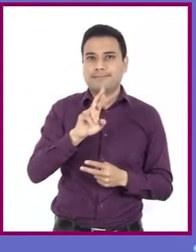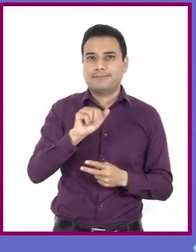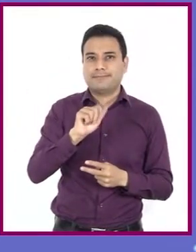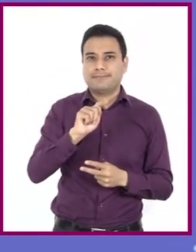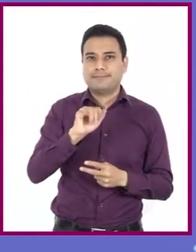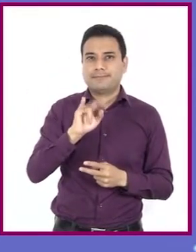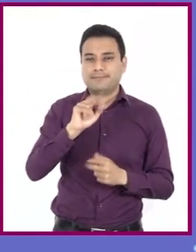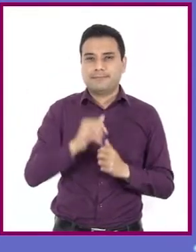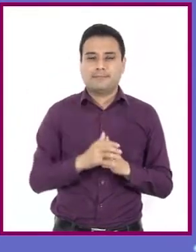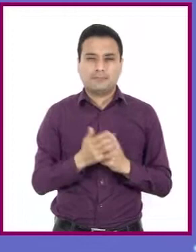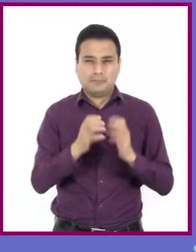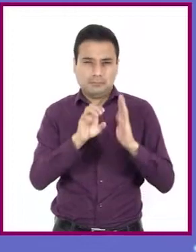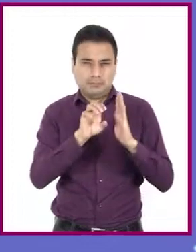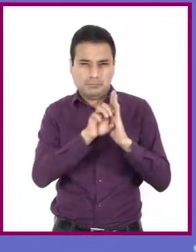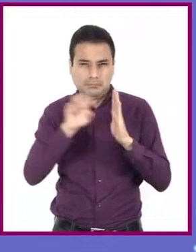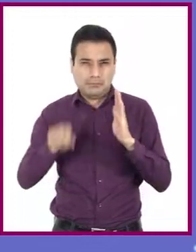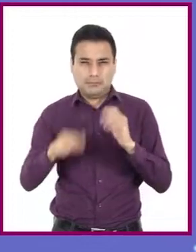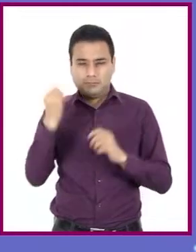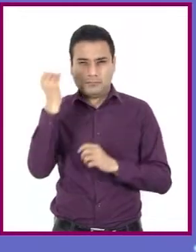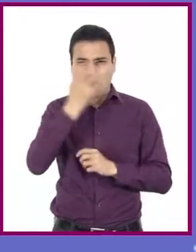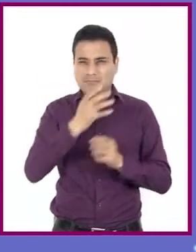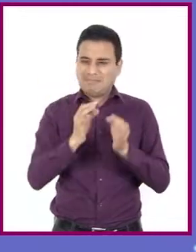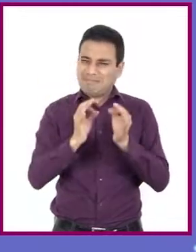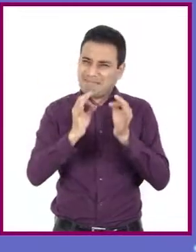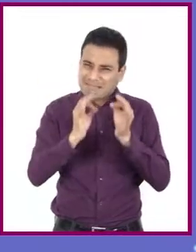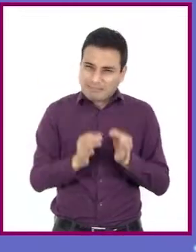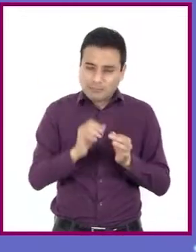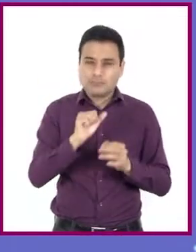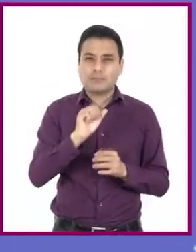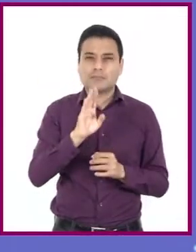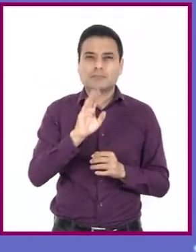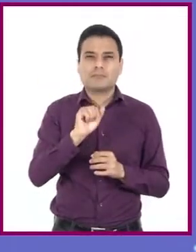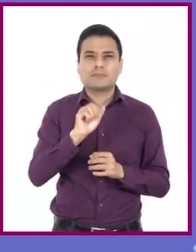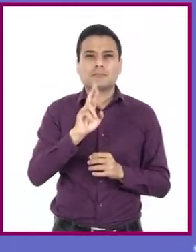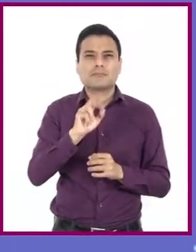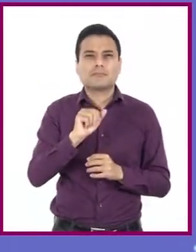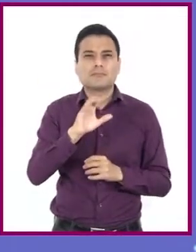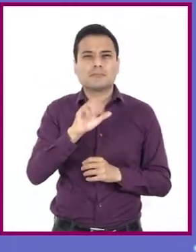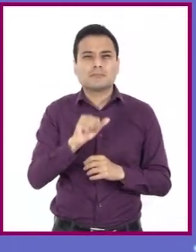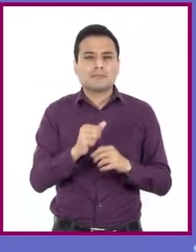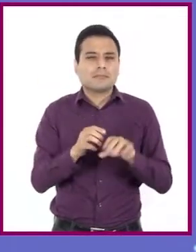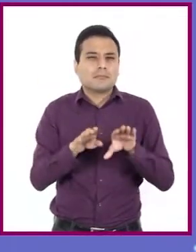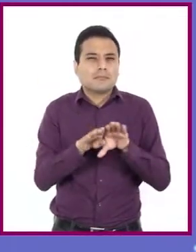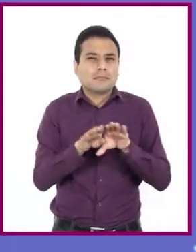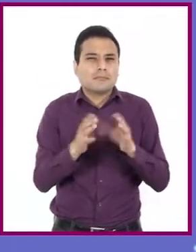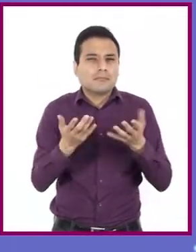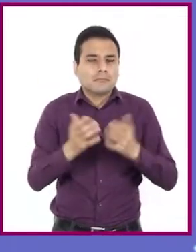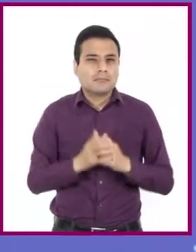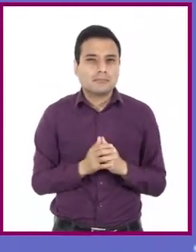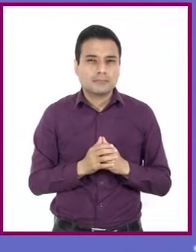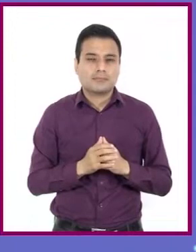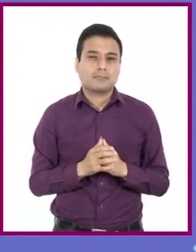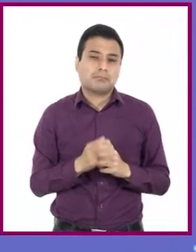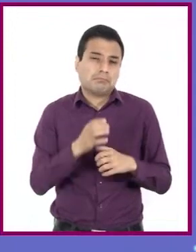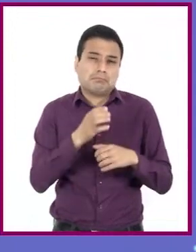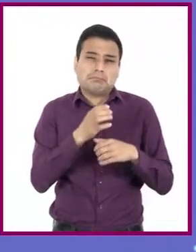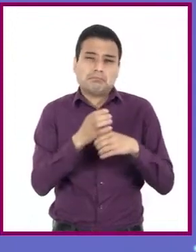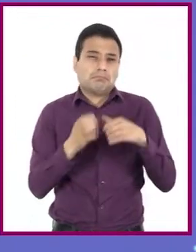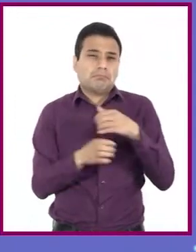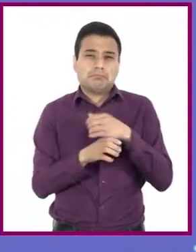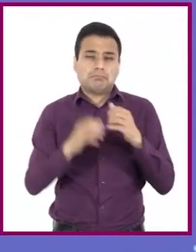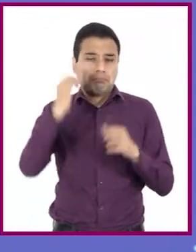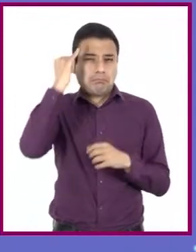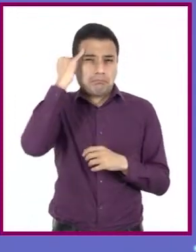Entonces, ¿cuándo una imagen es totalmente abstracta? Las formas abstractas no imitan algo.